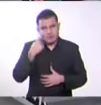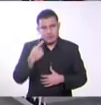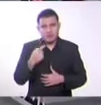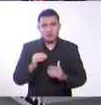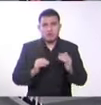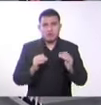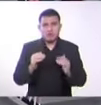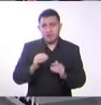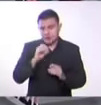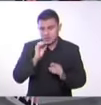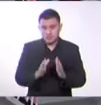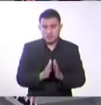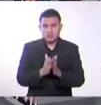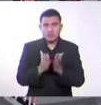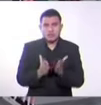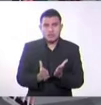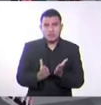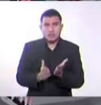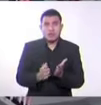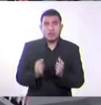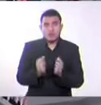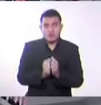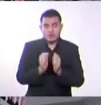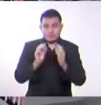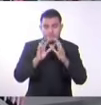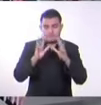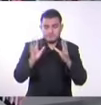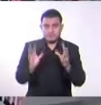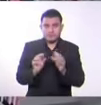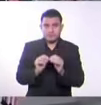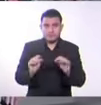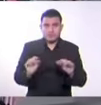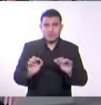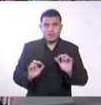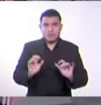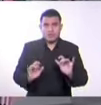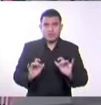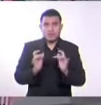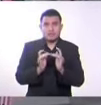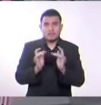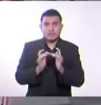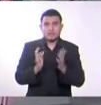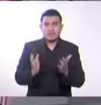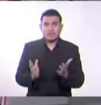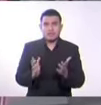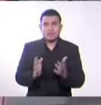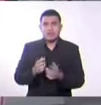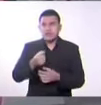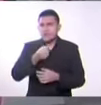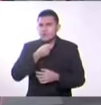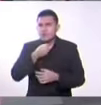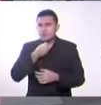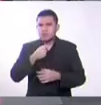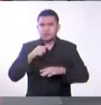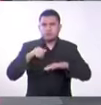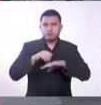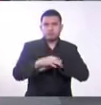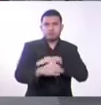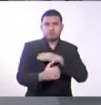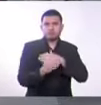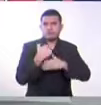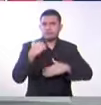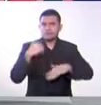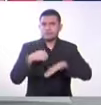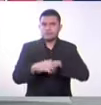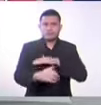que que con el internet la información también viaja muy rápido. Exacto. Es que ahora